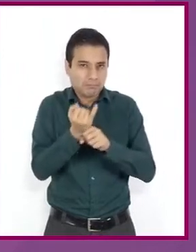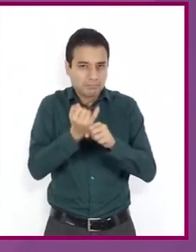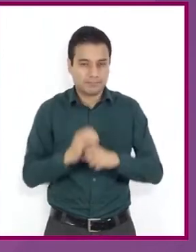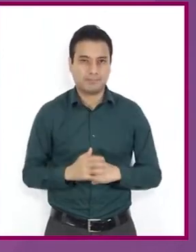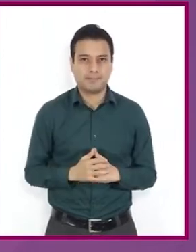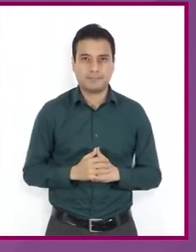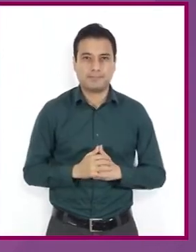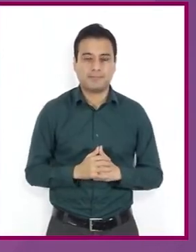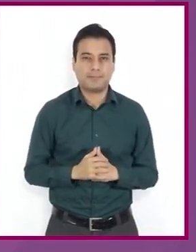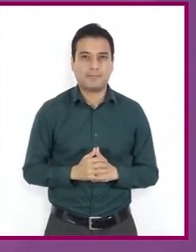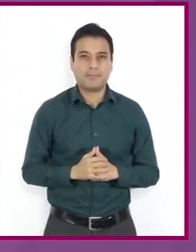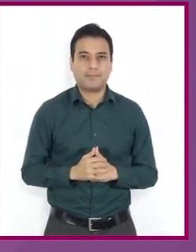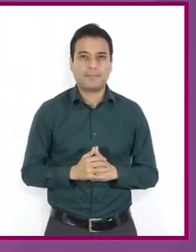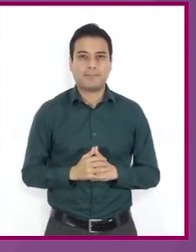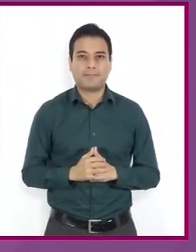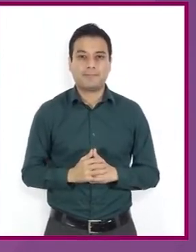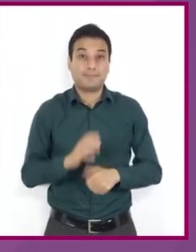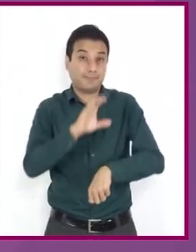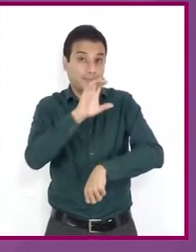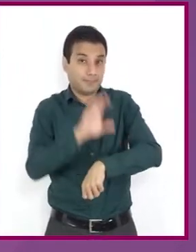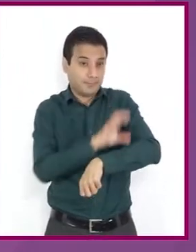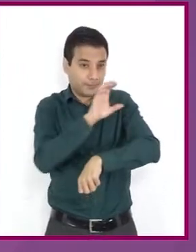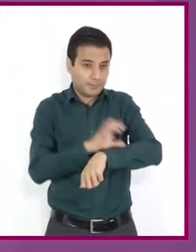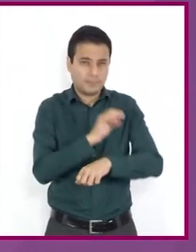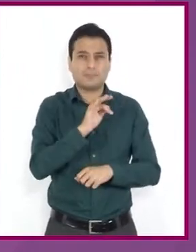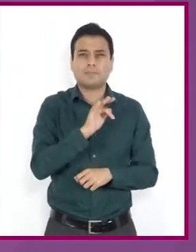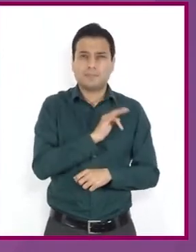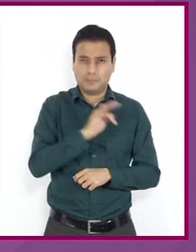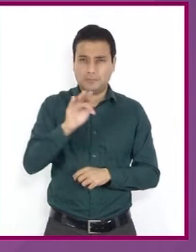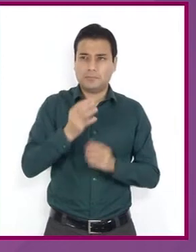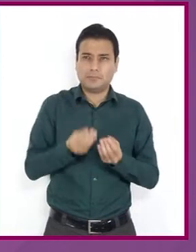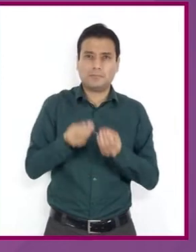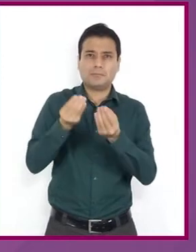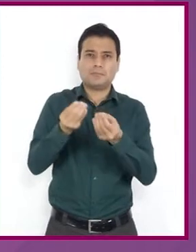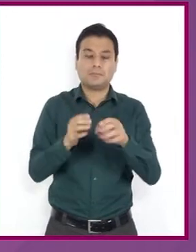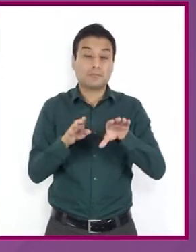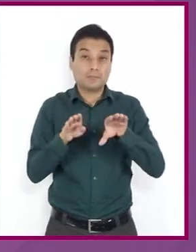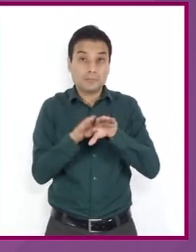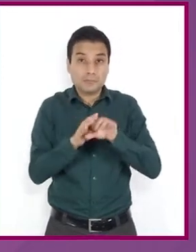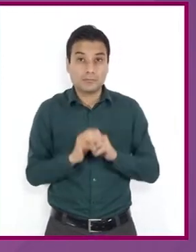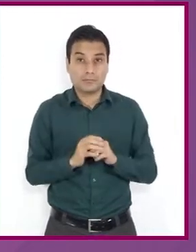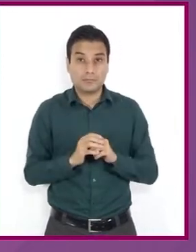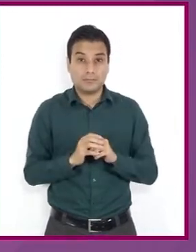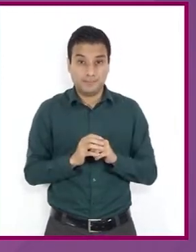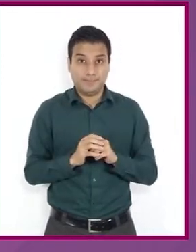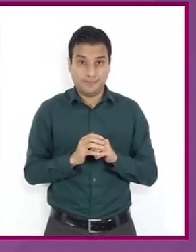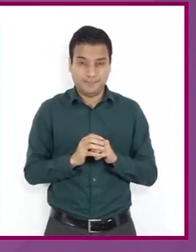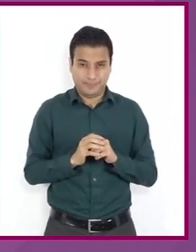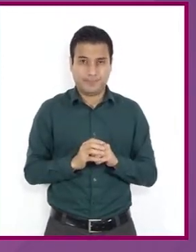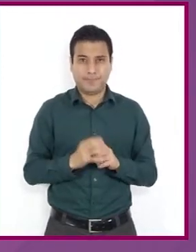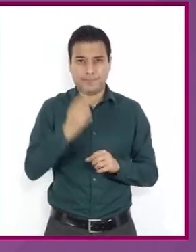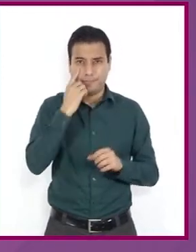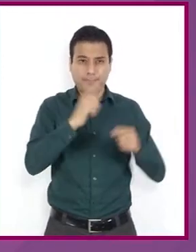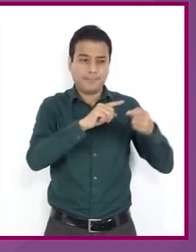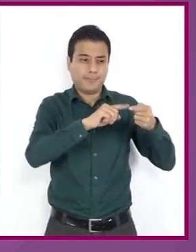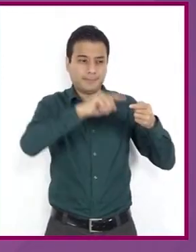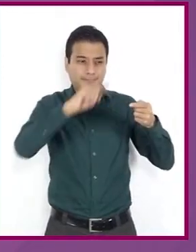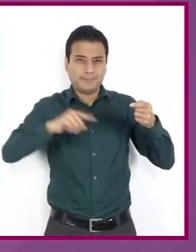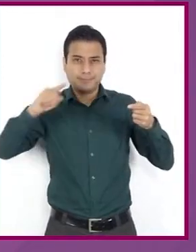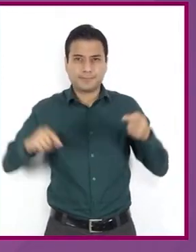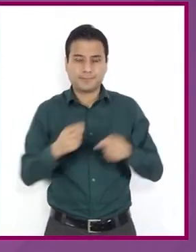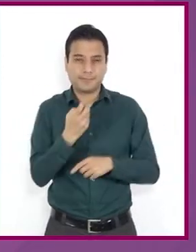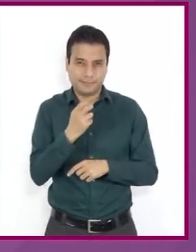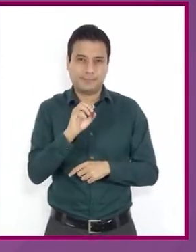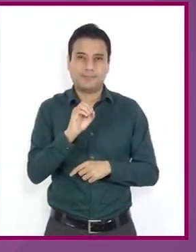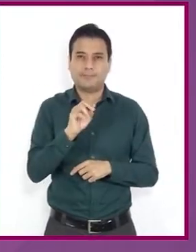electromagnéticas. La energía puede transferirse de un punto a otro sin que la materia tenga que desplazarse con ella. Esto se logra